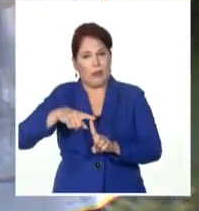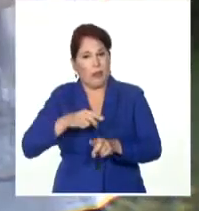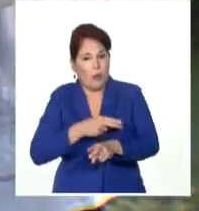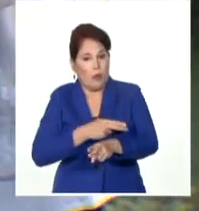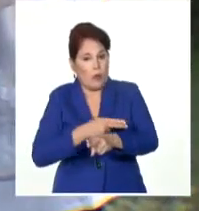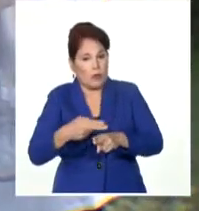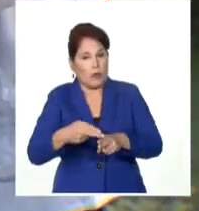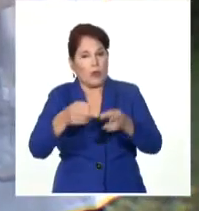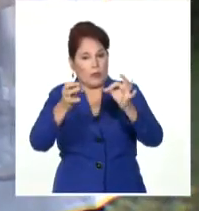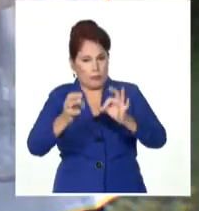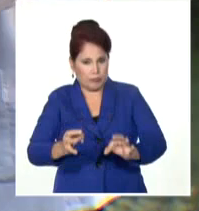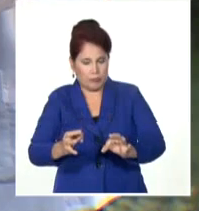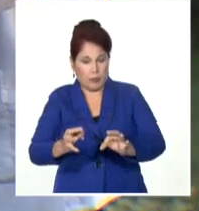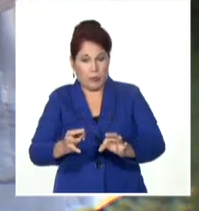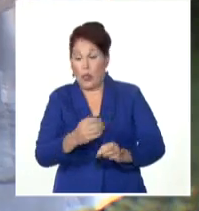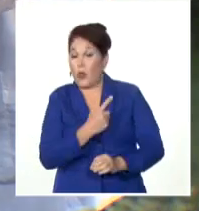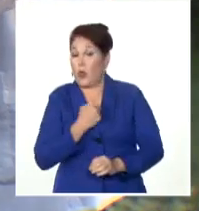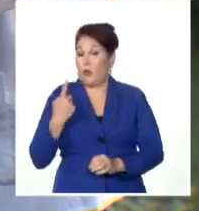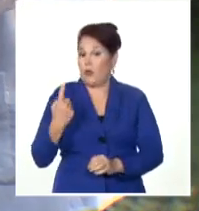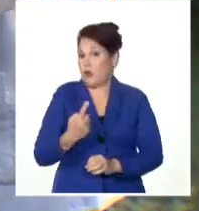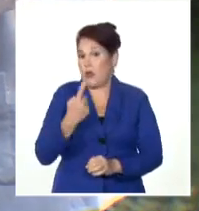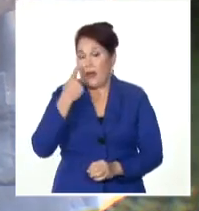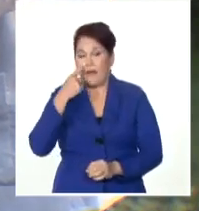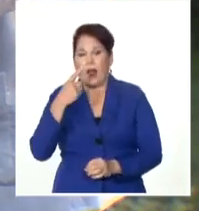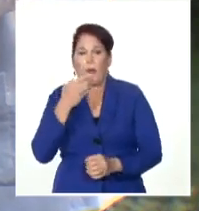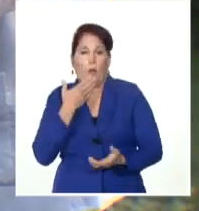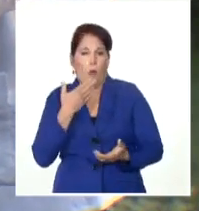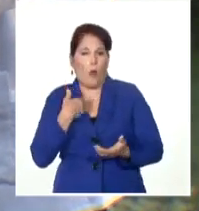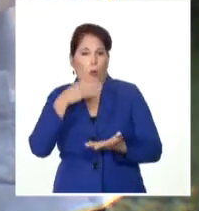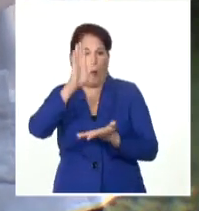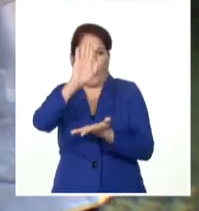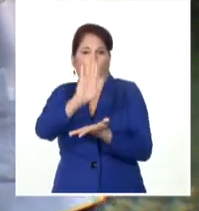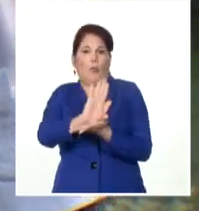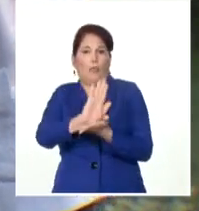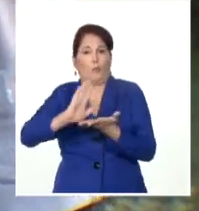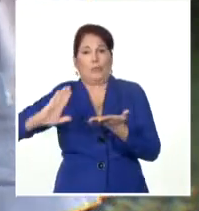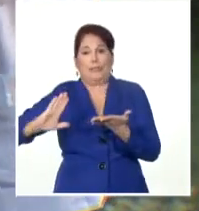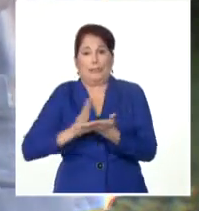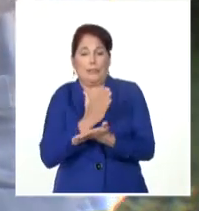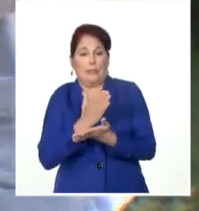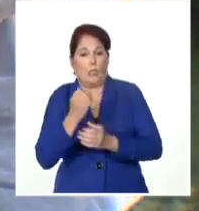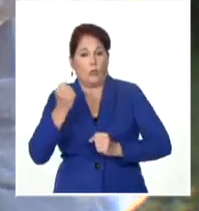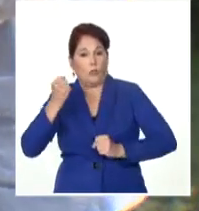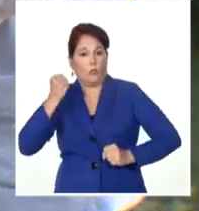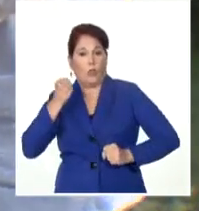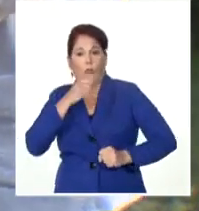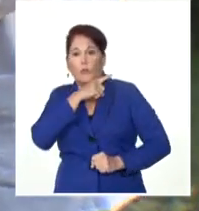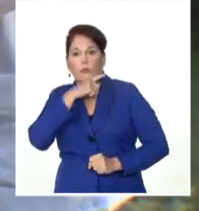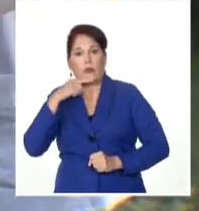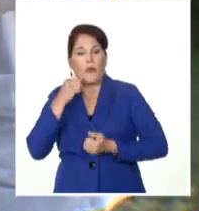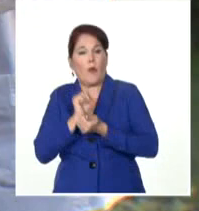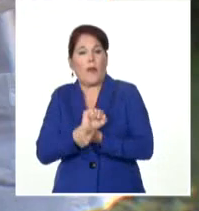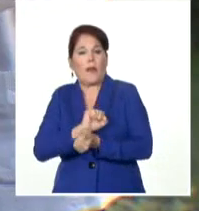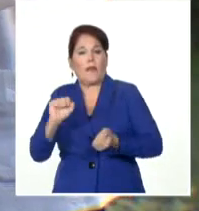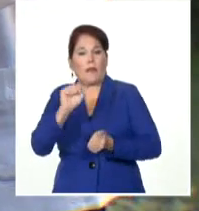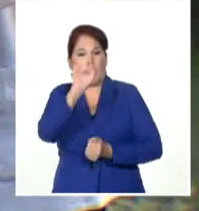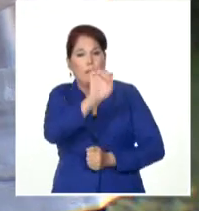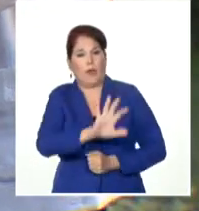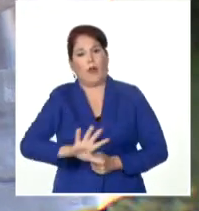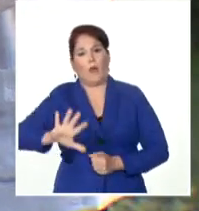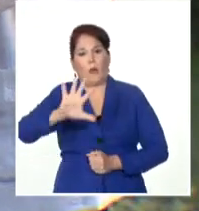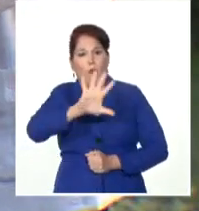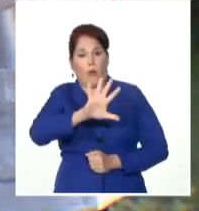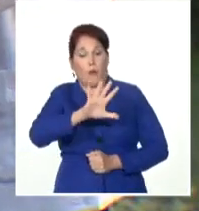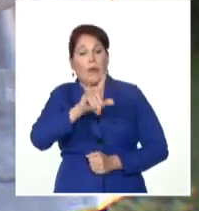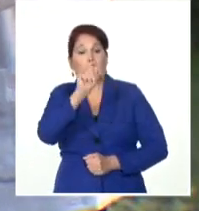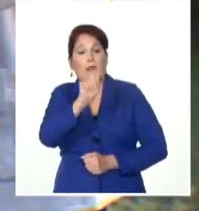historia. Vemos cómo se destruyen monumentos dedicados a los soldados soviéticos libertadores de Europa.